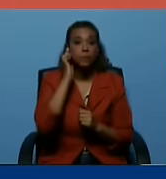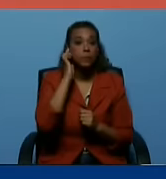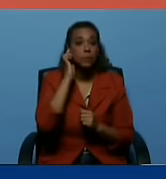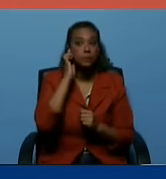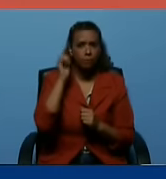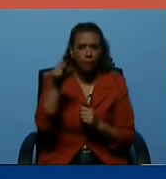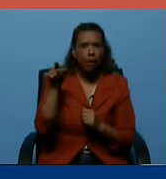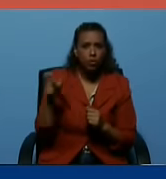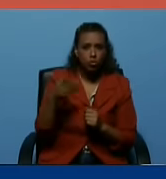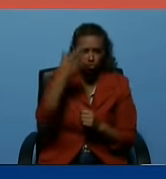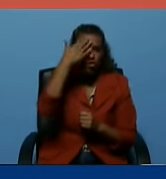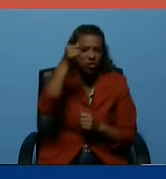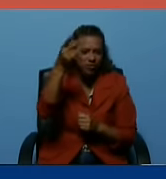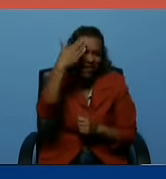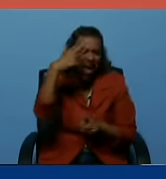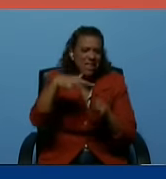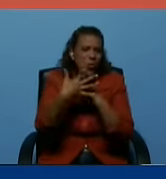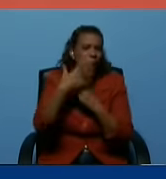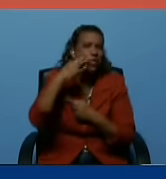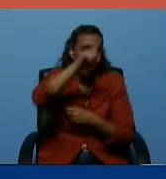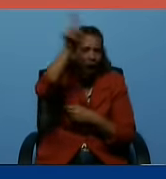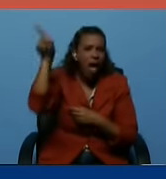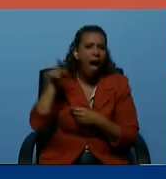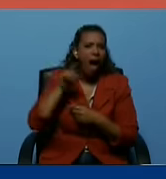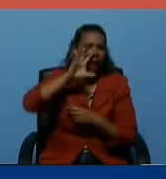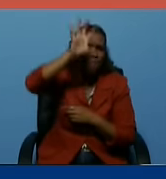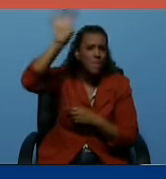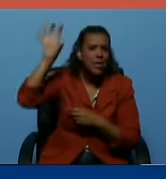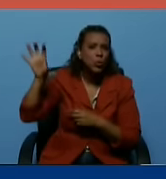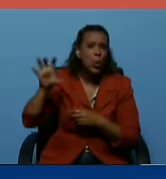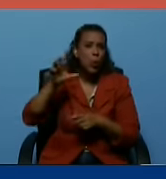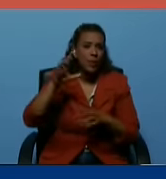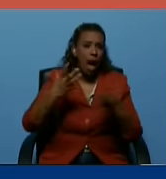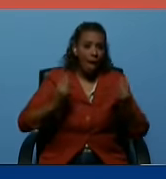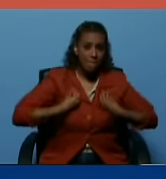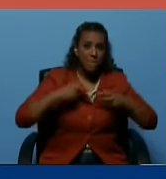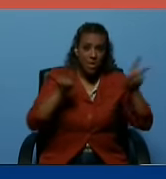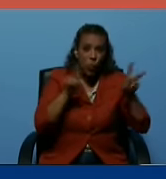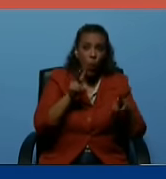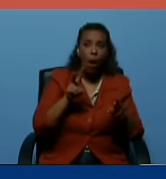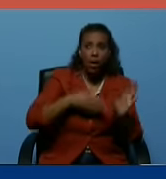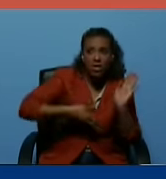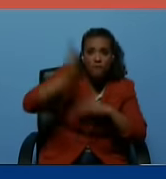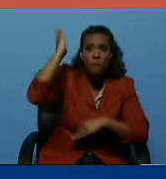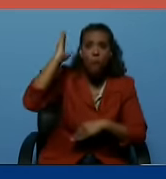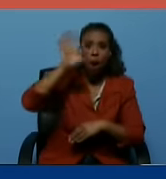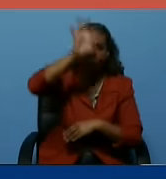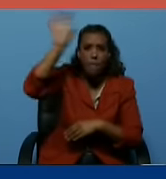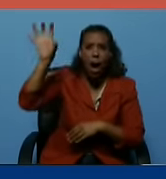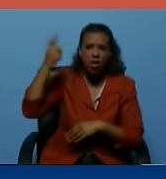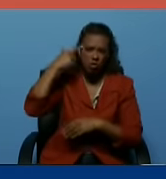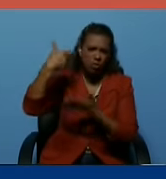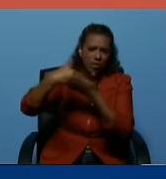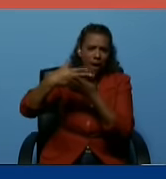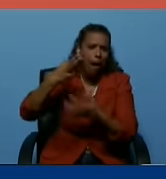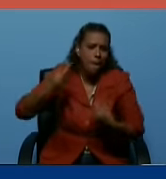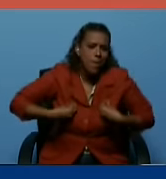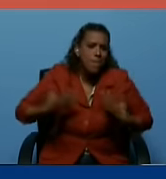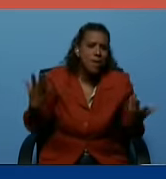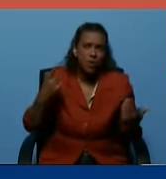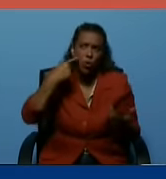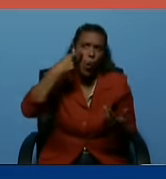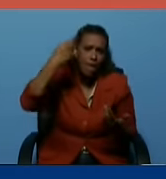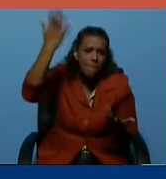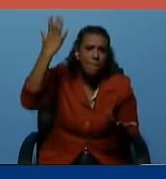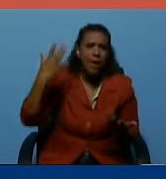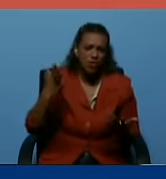¿Ustedes creen que yo no sé mi cosa? Yo veo todo, ¿vale? Si yo soy alguien de a pie, de calle. Yo estoy pendiente de todo,